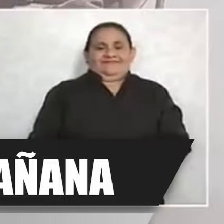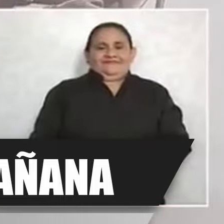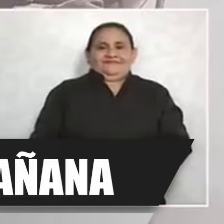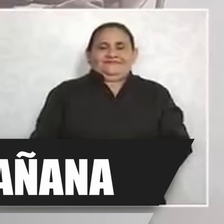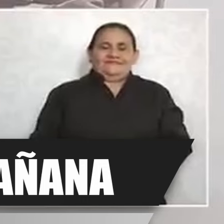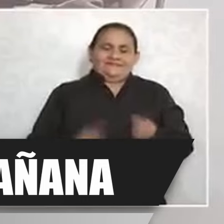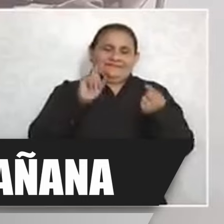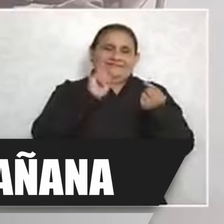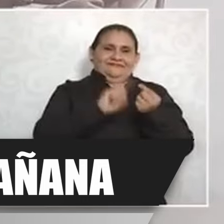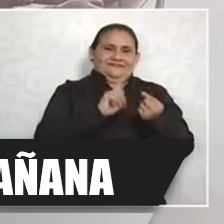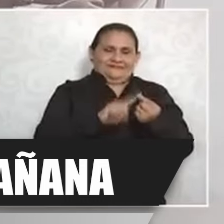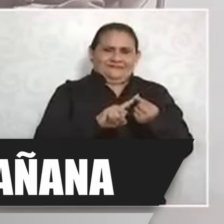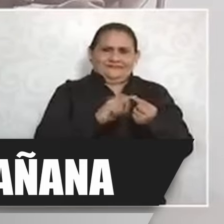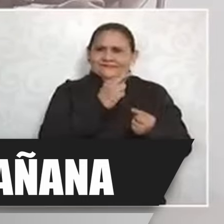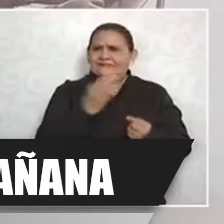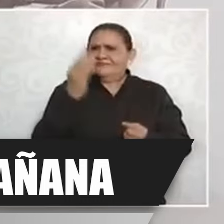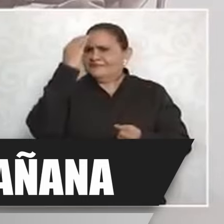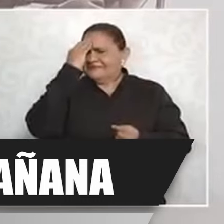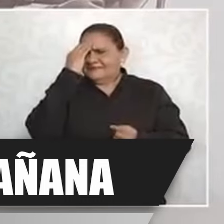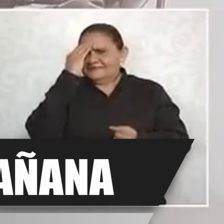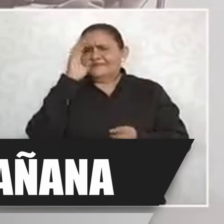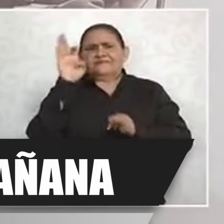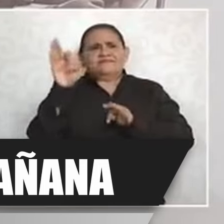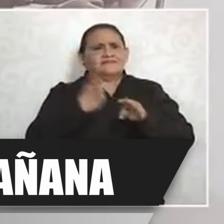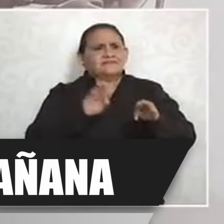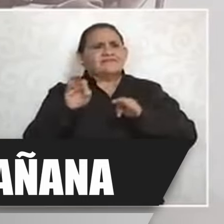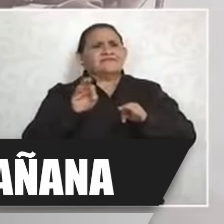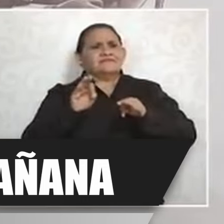¿Y quién reconoce ese trabajo?